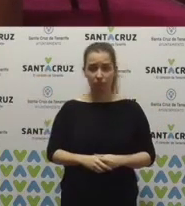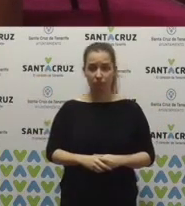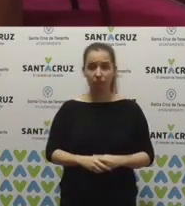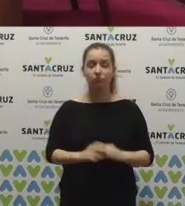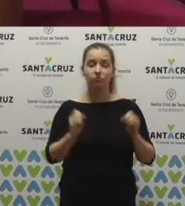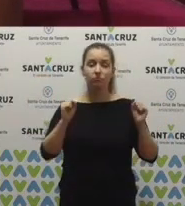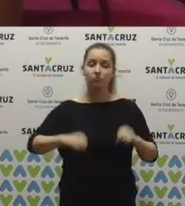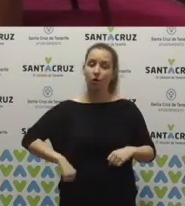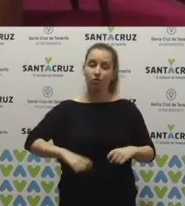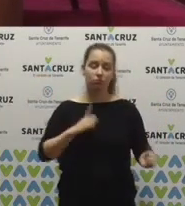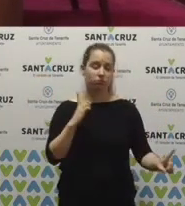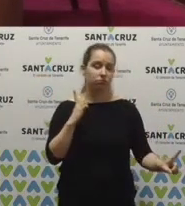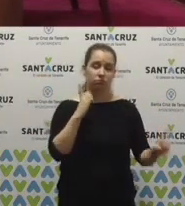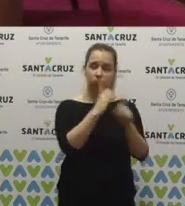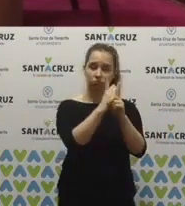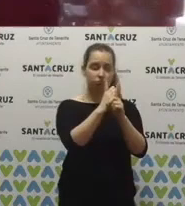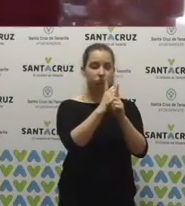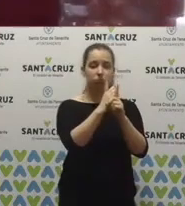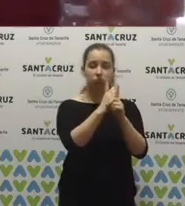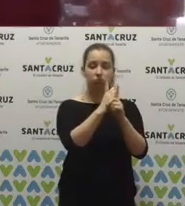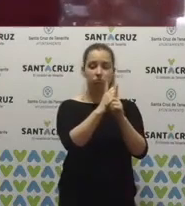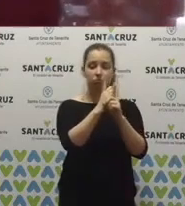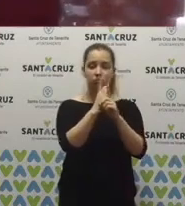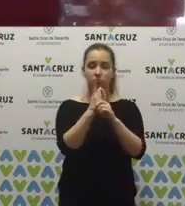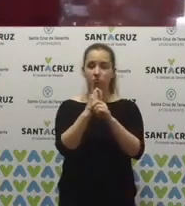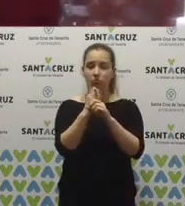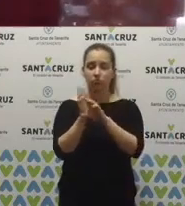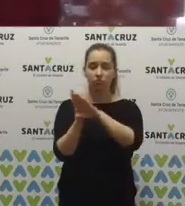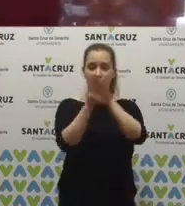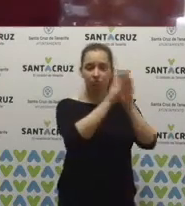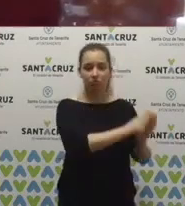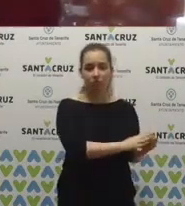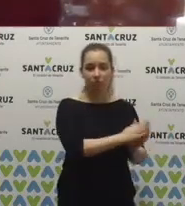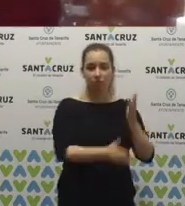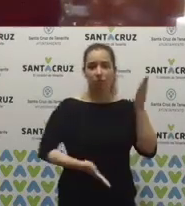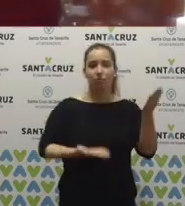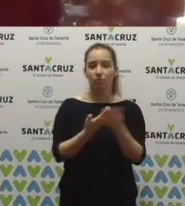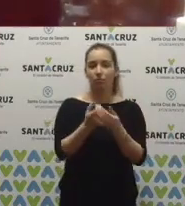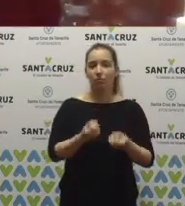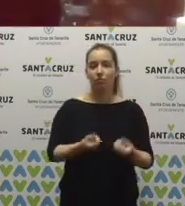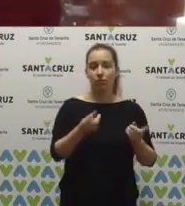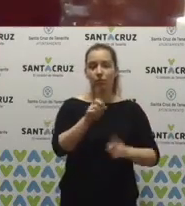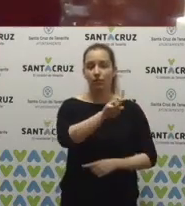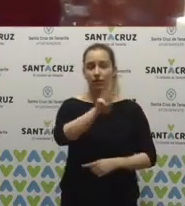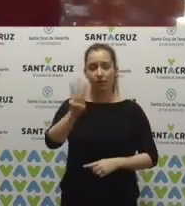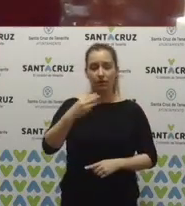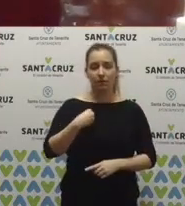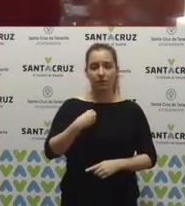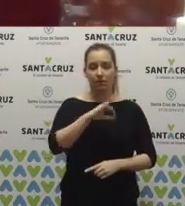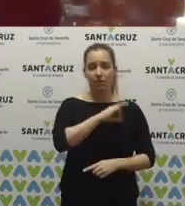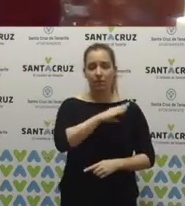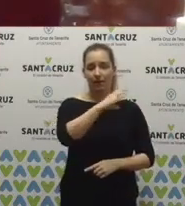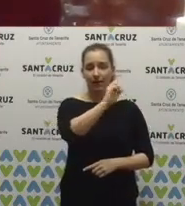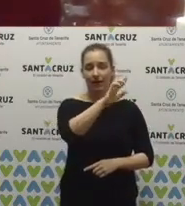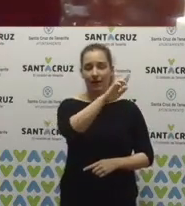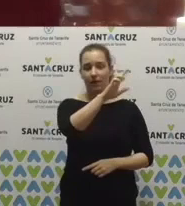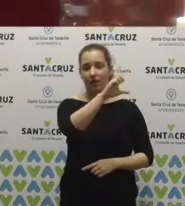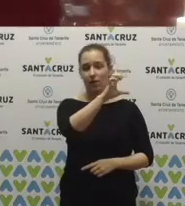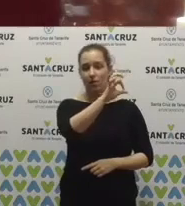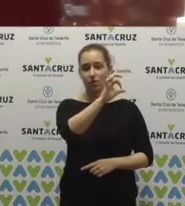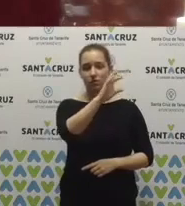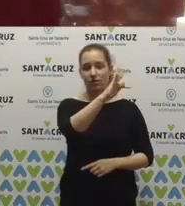pues queda rechazada y pasamos a la moción número 13 que he presentado en carlos stars y fernández con cejas del grupo popular para la